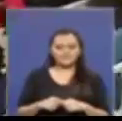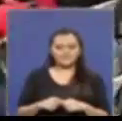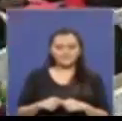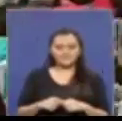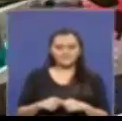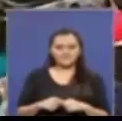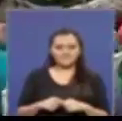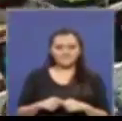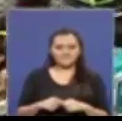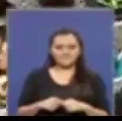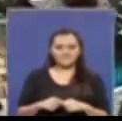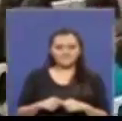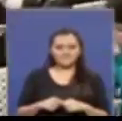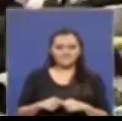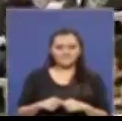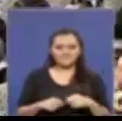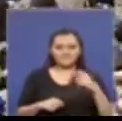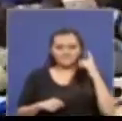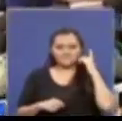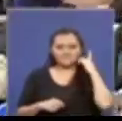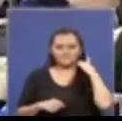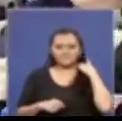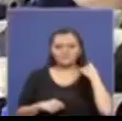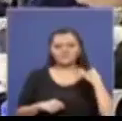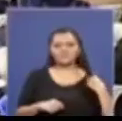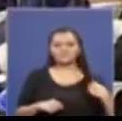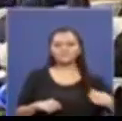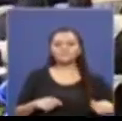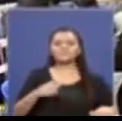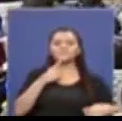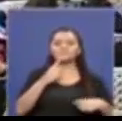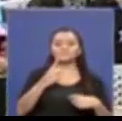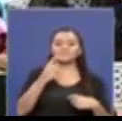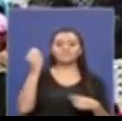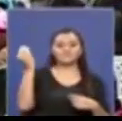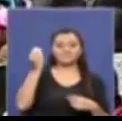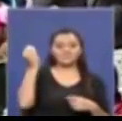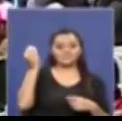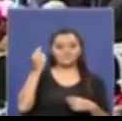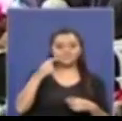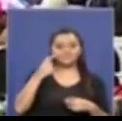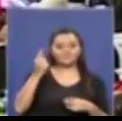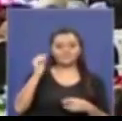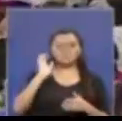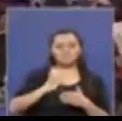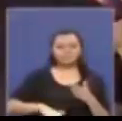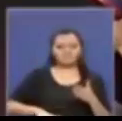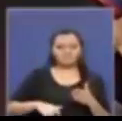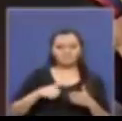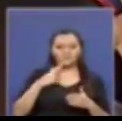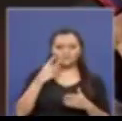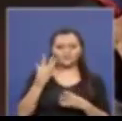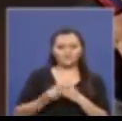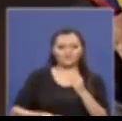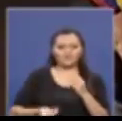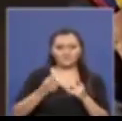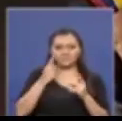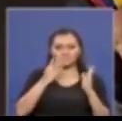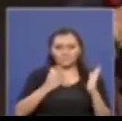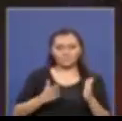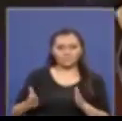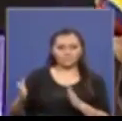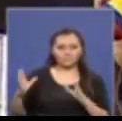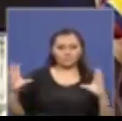vencer, vamos a aquí, vencer. Como dicen los chicos, nos jalamos, Secón, porque era de tener preparado toditas